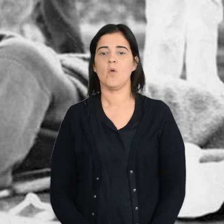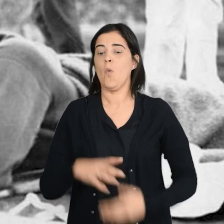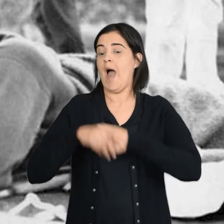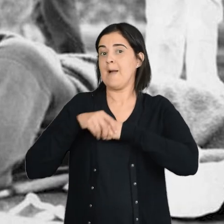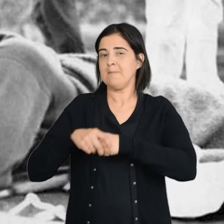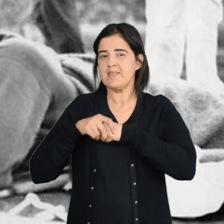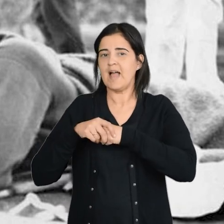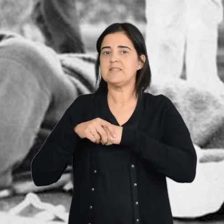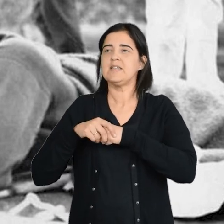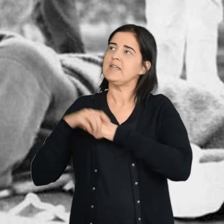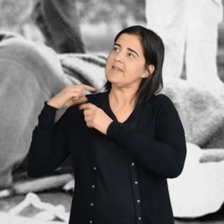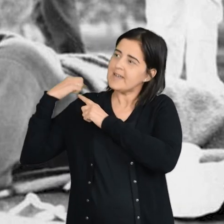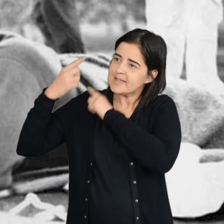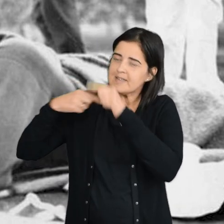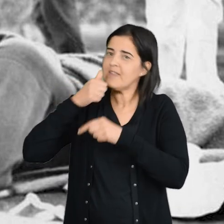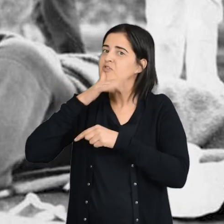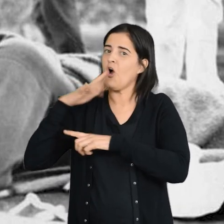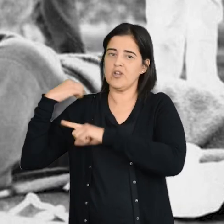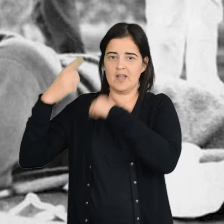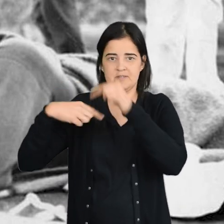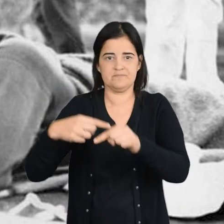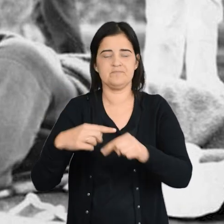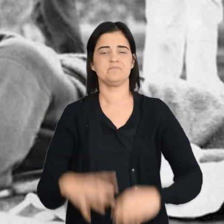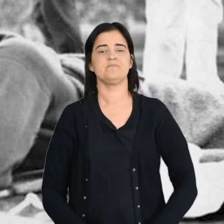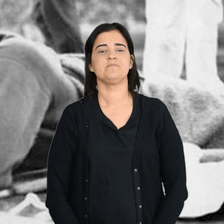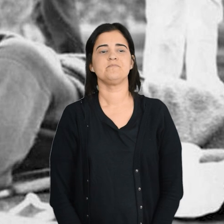una amistad que se convirtió en leyenda